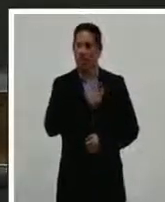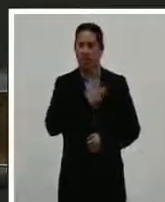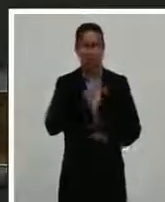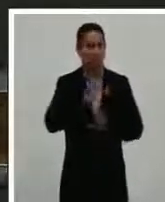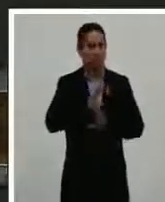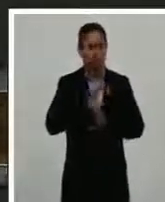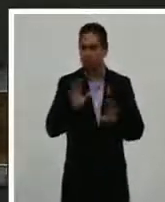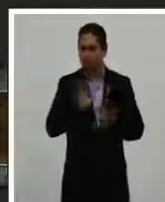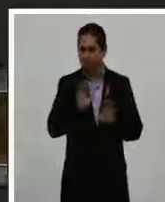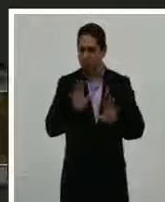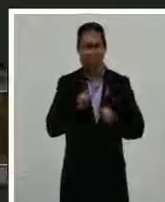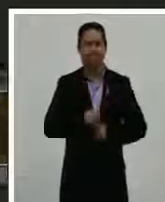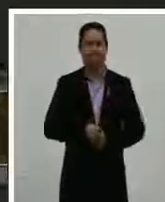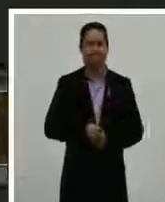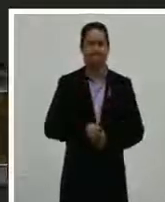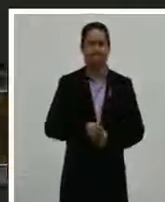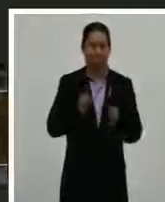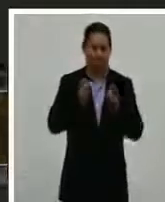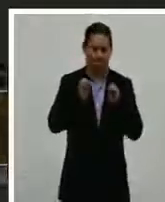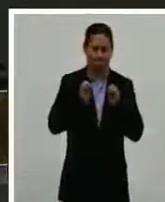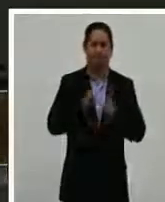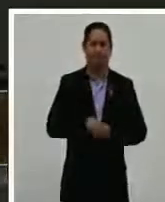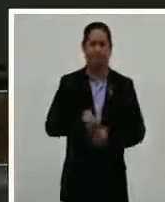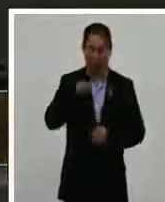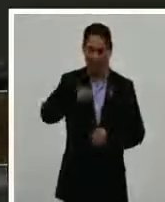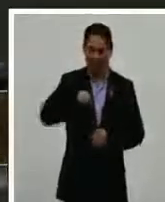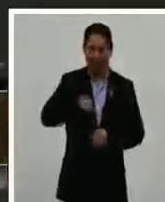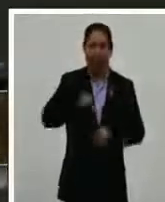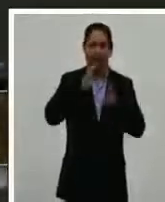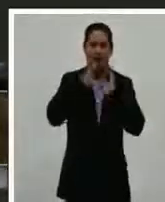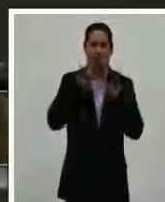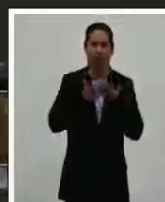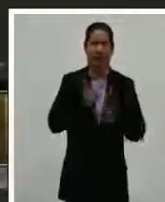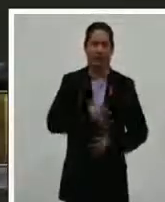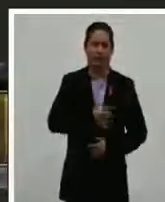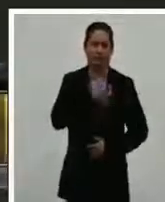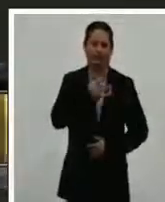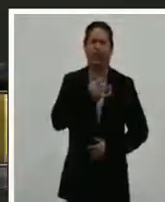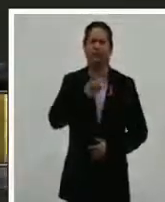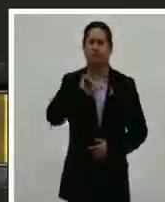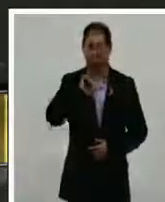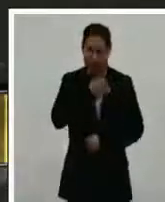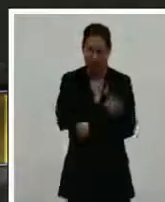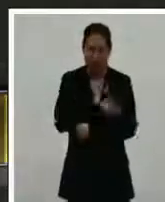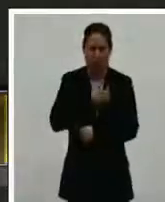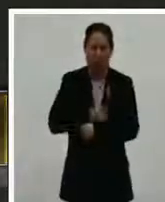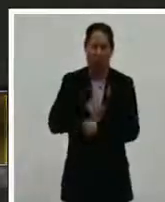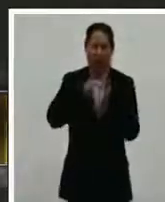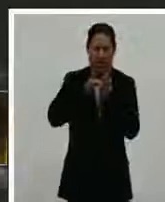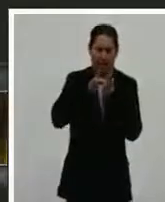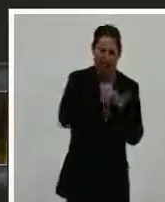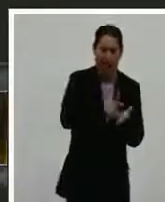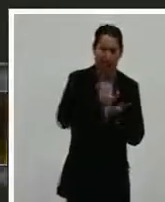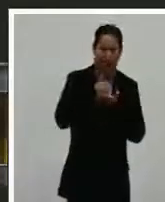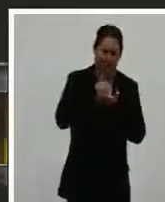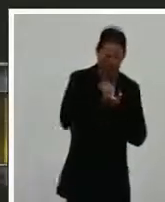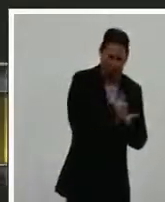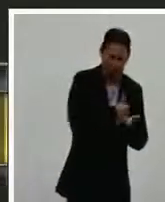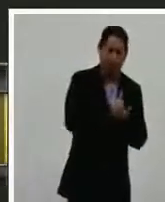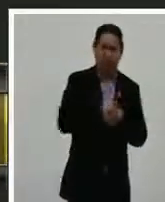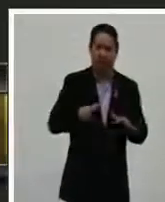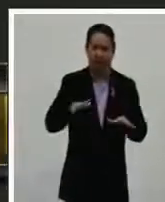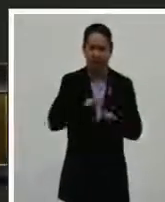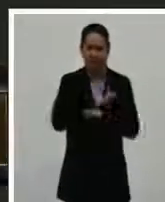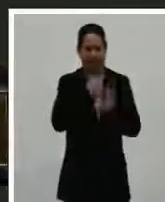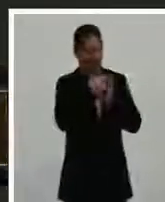en esta legislatura hay la sensibilidad suficiente para acompañarles para apoyarles que